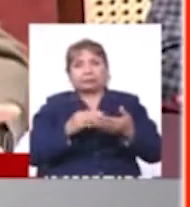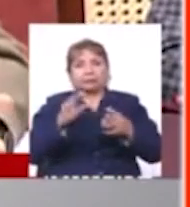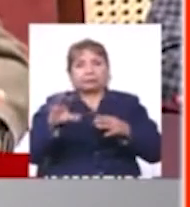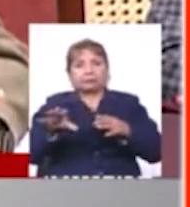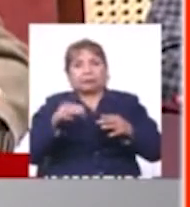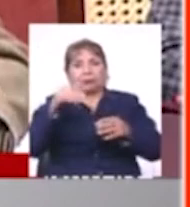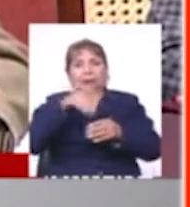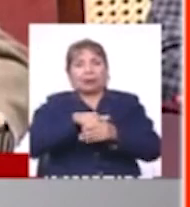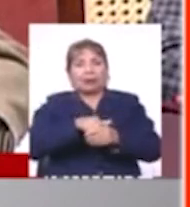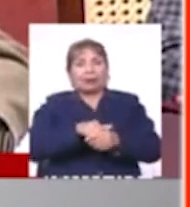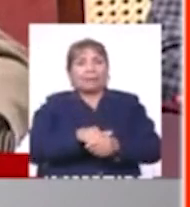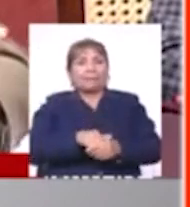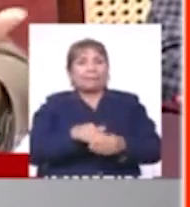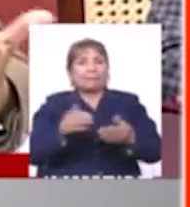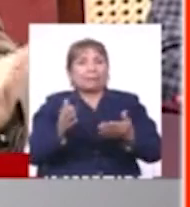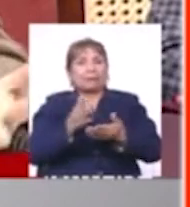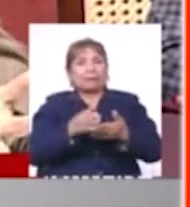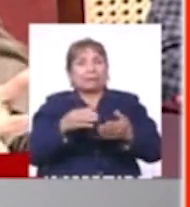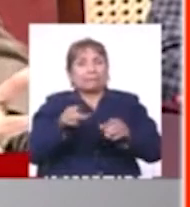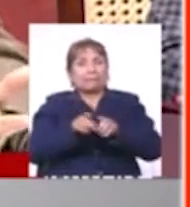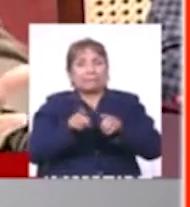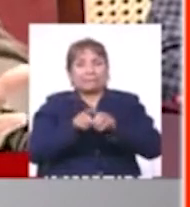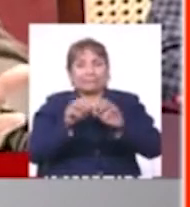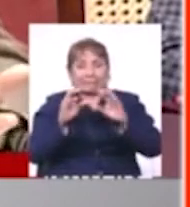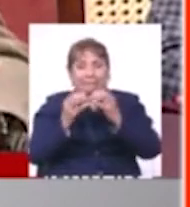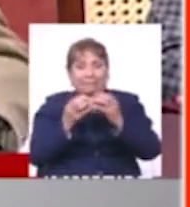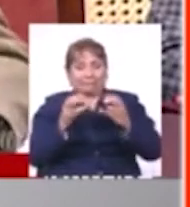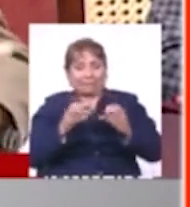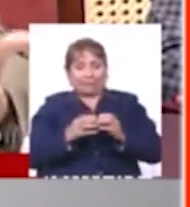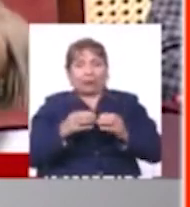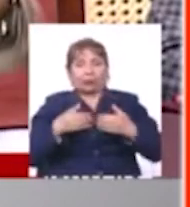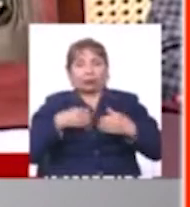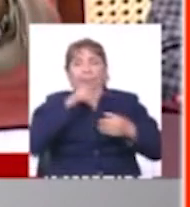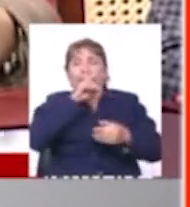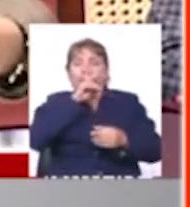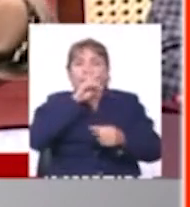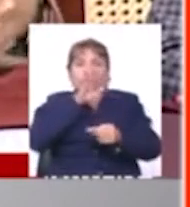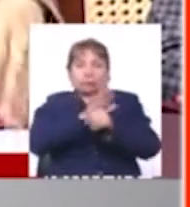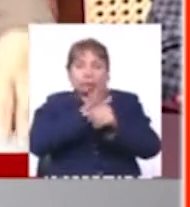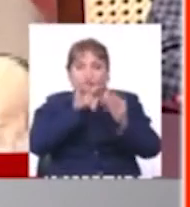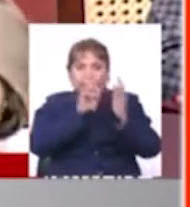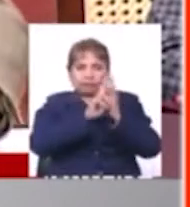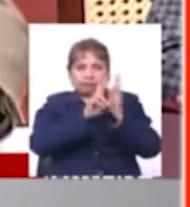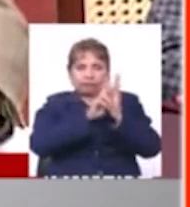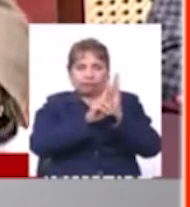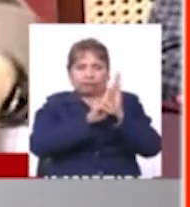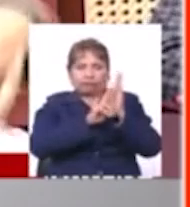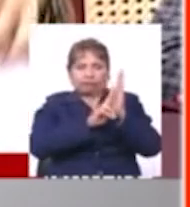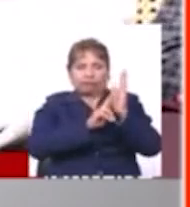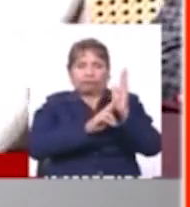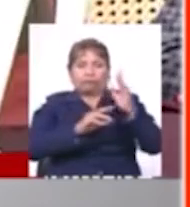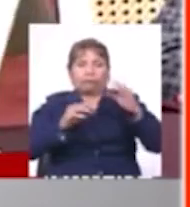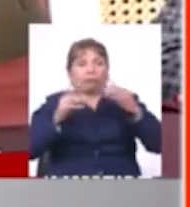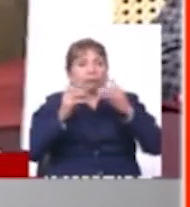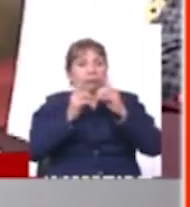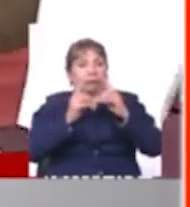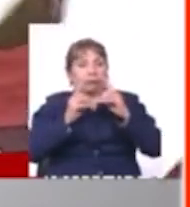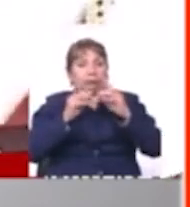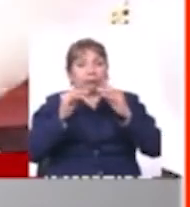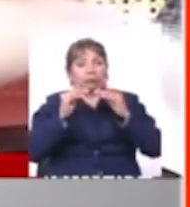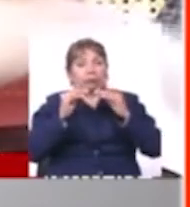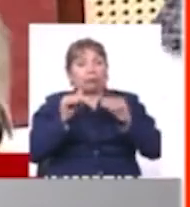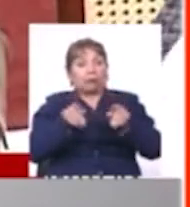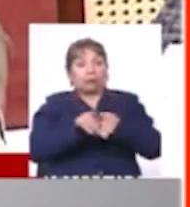bienestar de todos y es además una empresa privada que necesita tener siempre utilidades para poder existir. Acá no, acá como